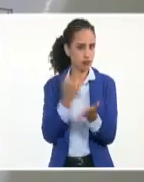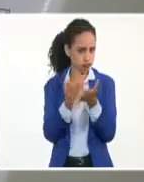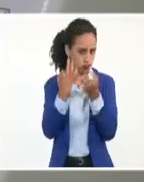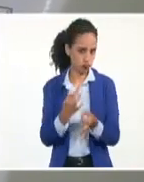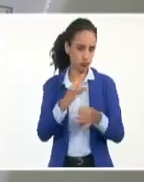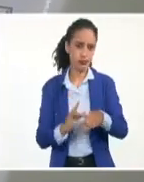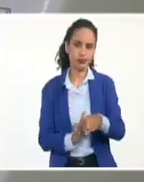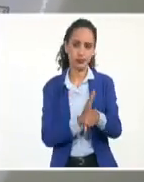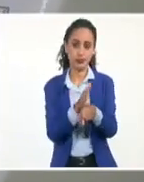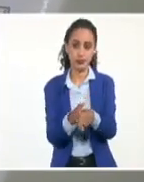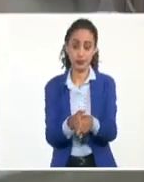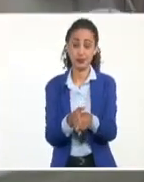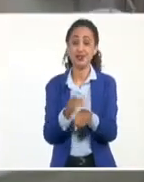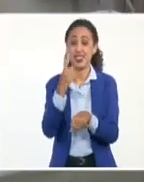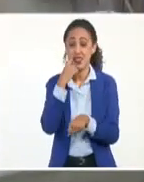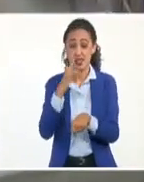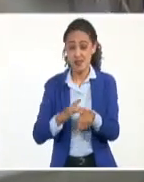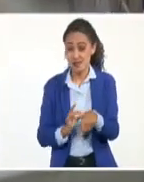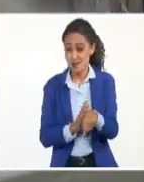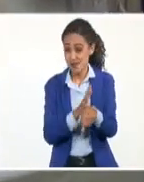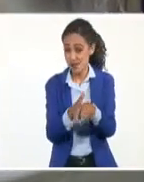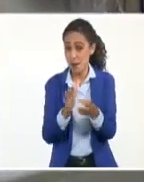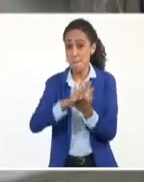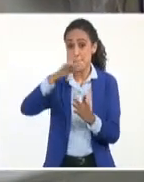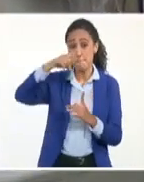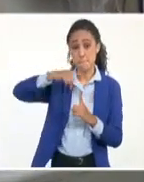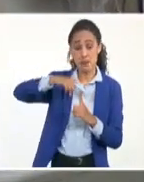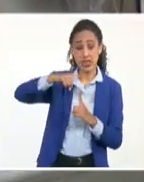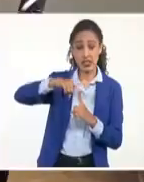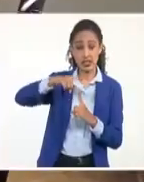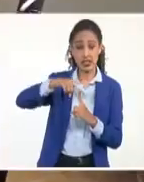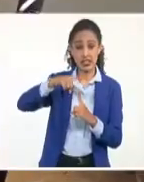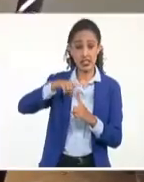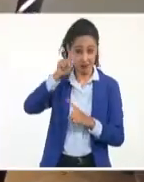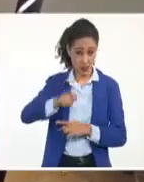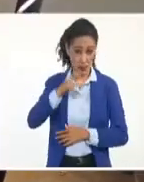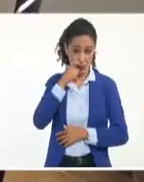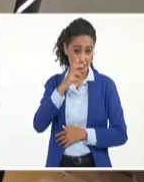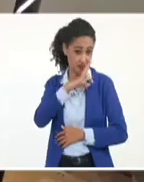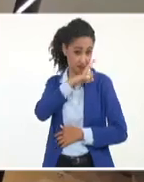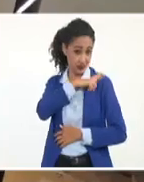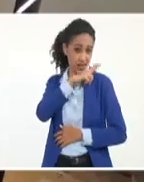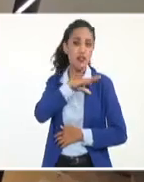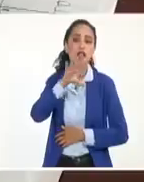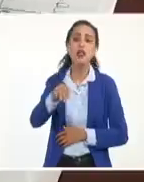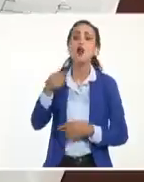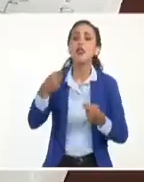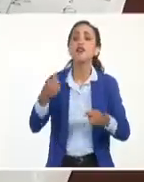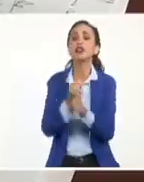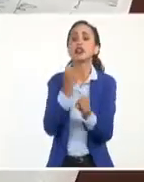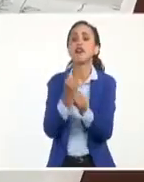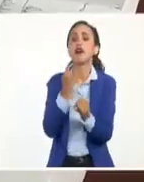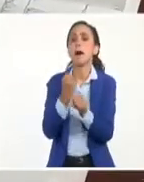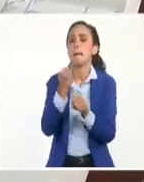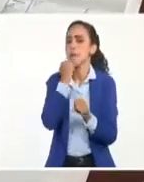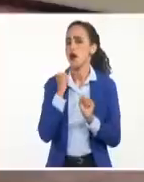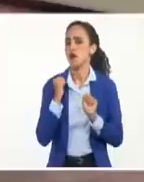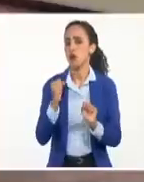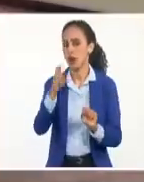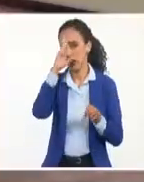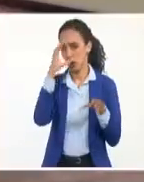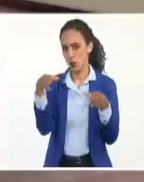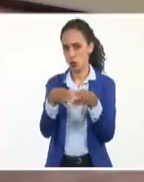virus SARS-CoV-2 en Matanzas, Morales Ojeda instó a potenciar la labor del personal de salud en los consultorios médicos de cada